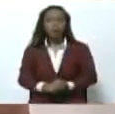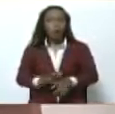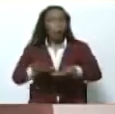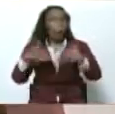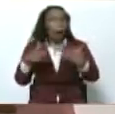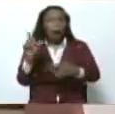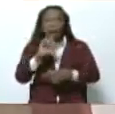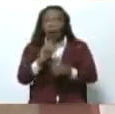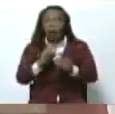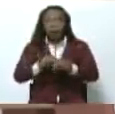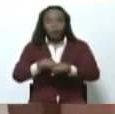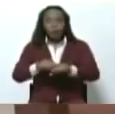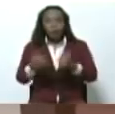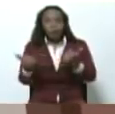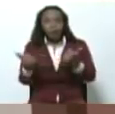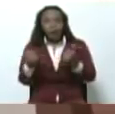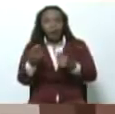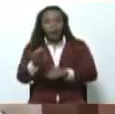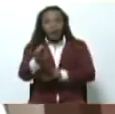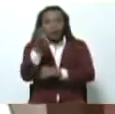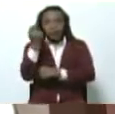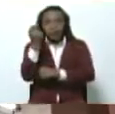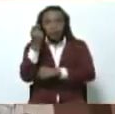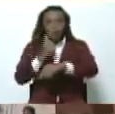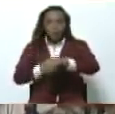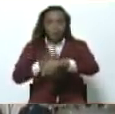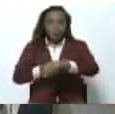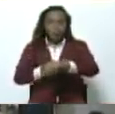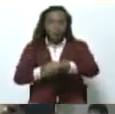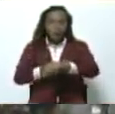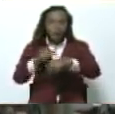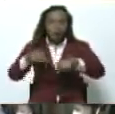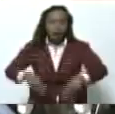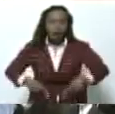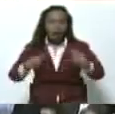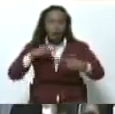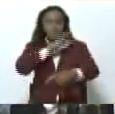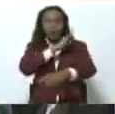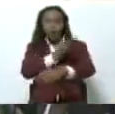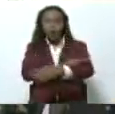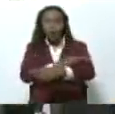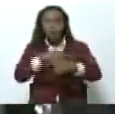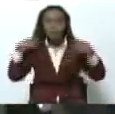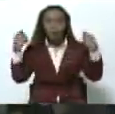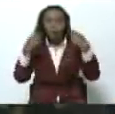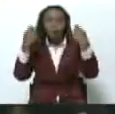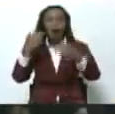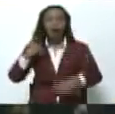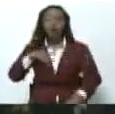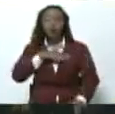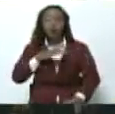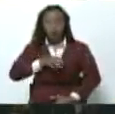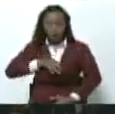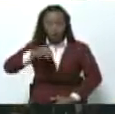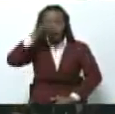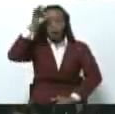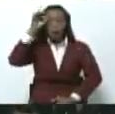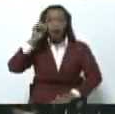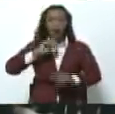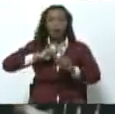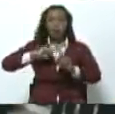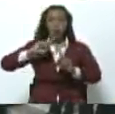que separarse ni un segundo de la vida. El poder popular es nuestra alma, nuestra